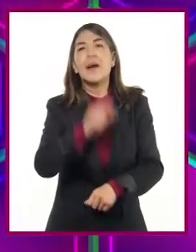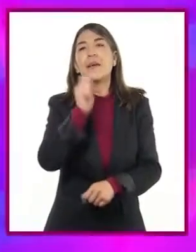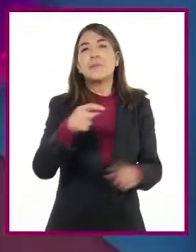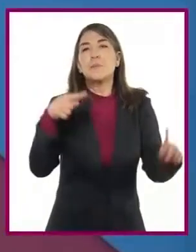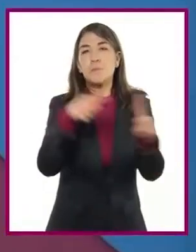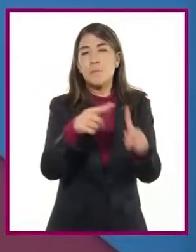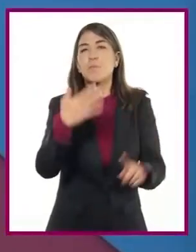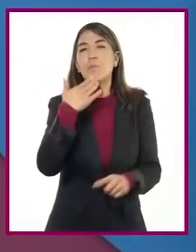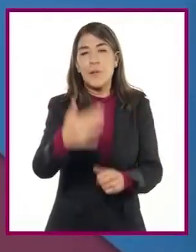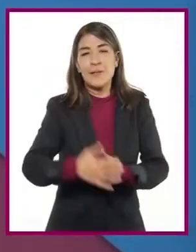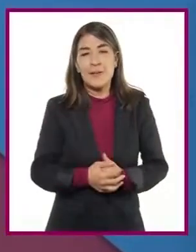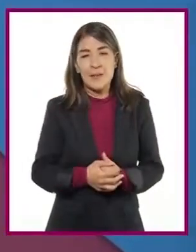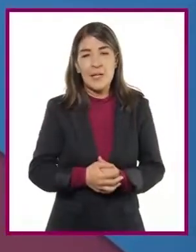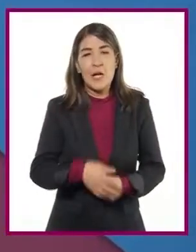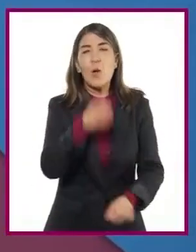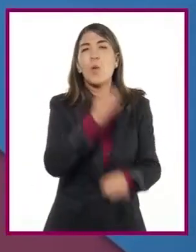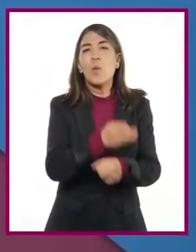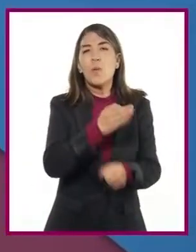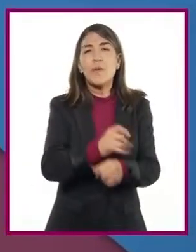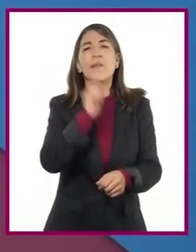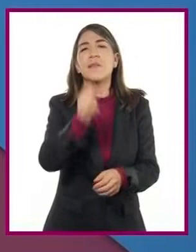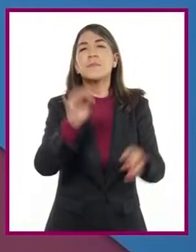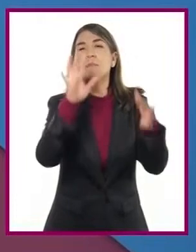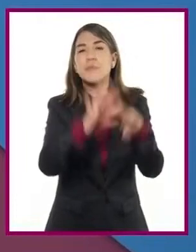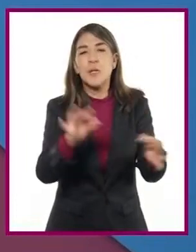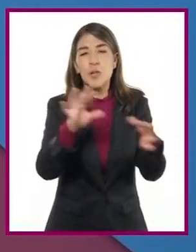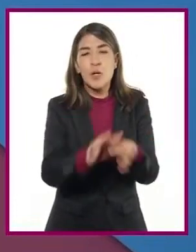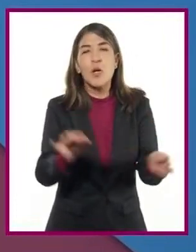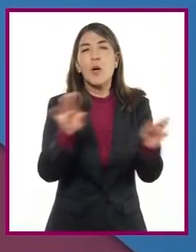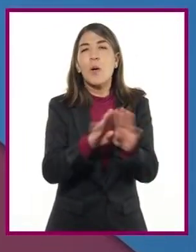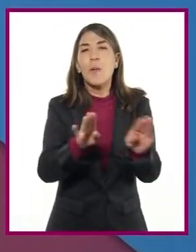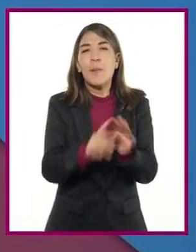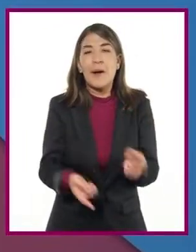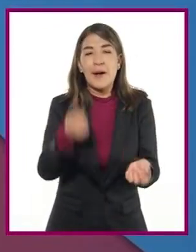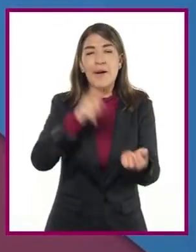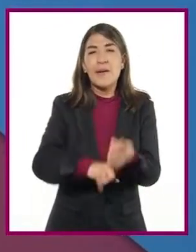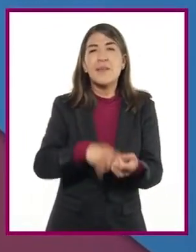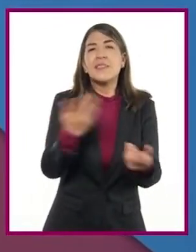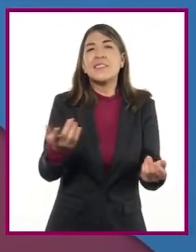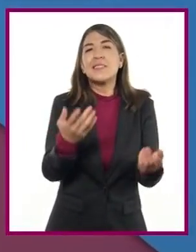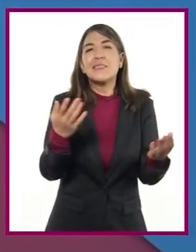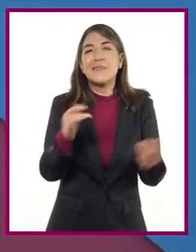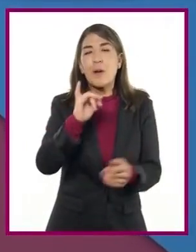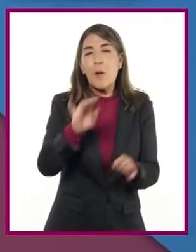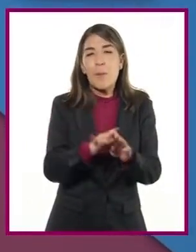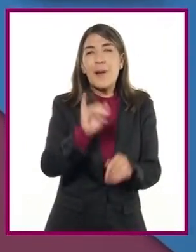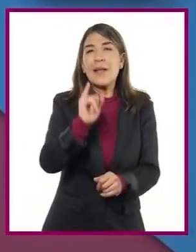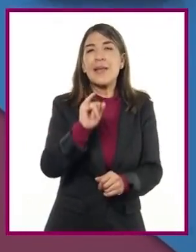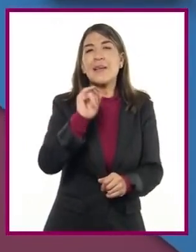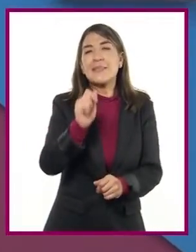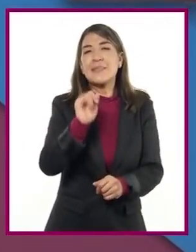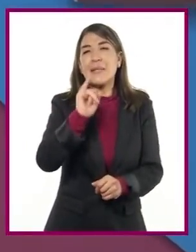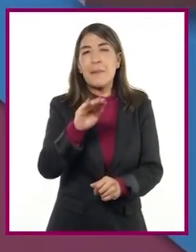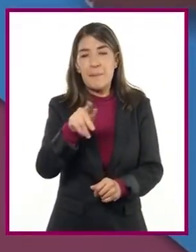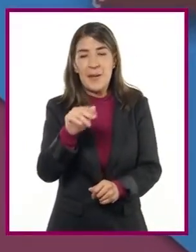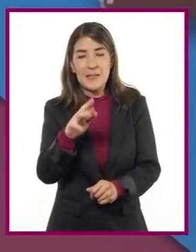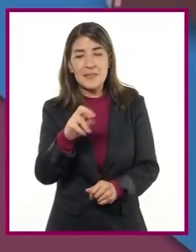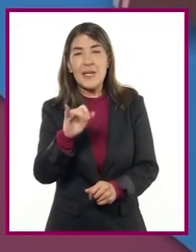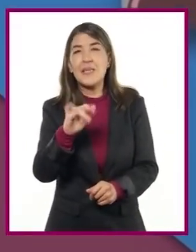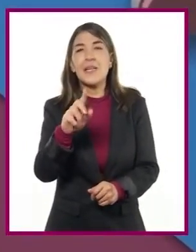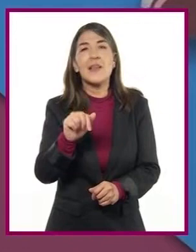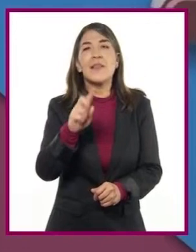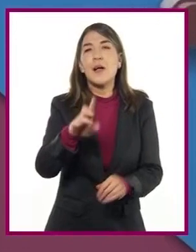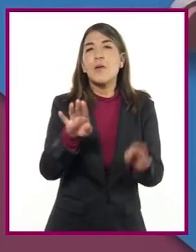efectiva. En esta ocasión se explicará que la imparcialidad es un principio y eje de acción de las autoridades y